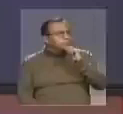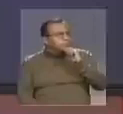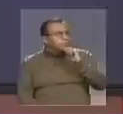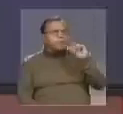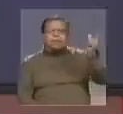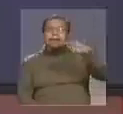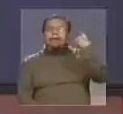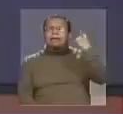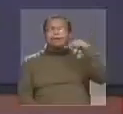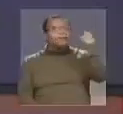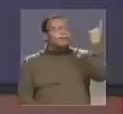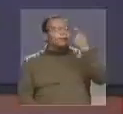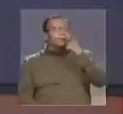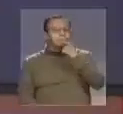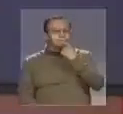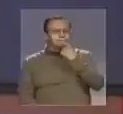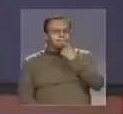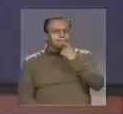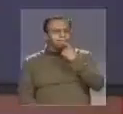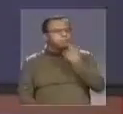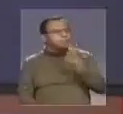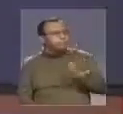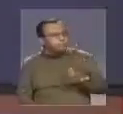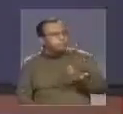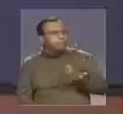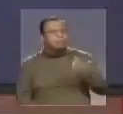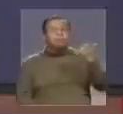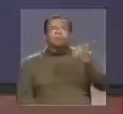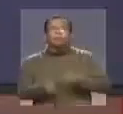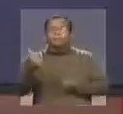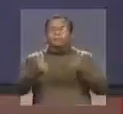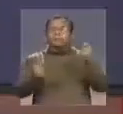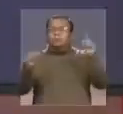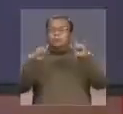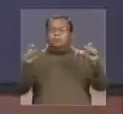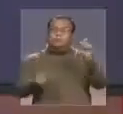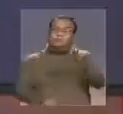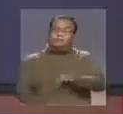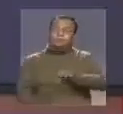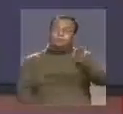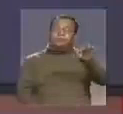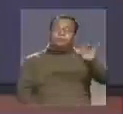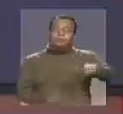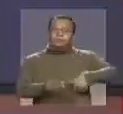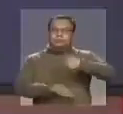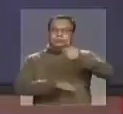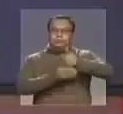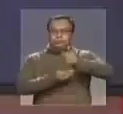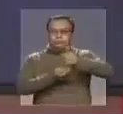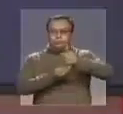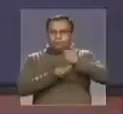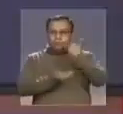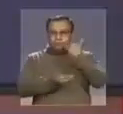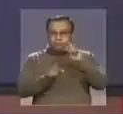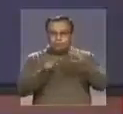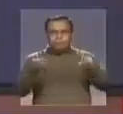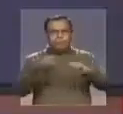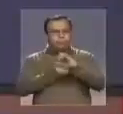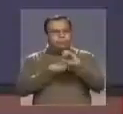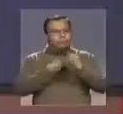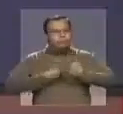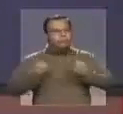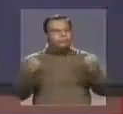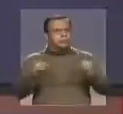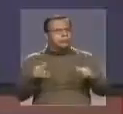la generalidad, iniciábamos hablando de cuál era el porcentaje en la jefatura de las mujeres en una ciudad como